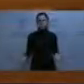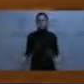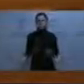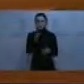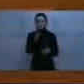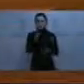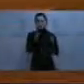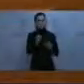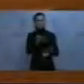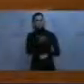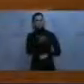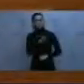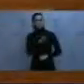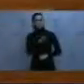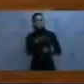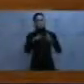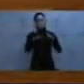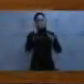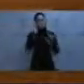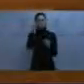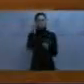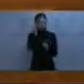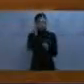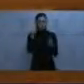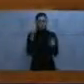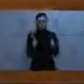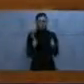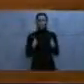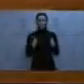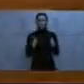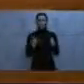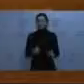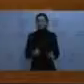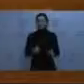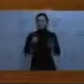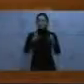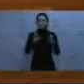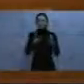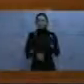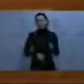que esperan los asturianos y que les debemos desde esta